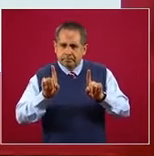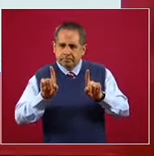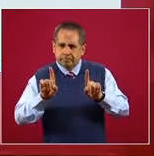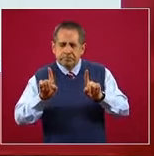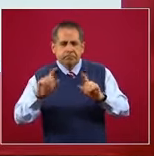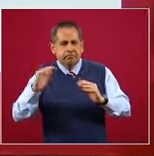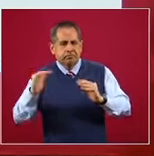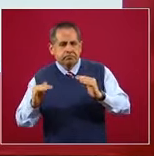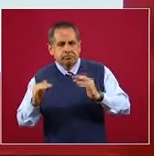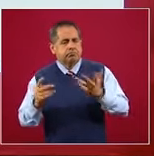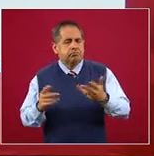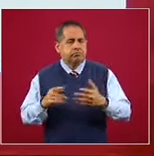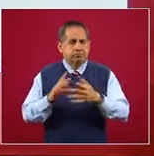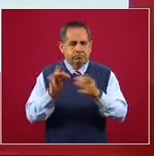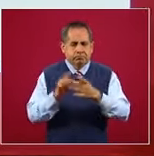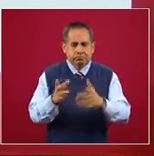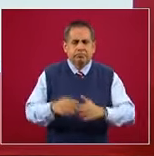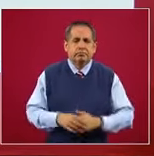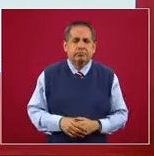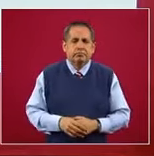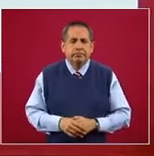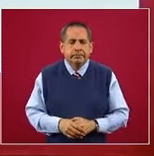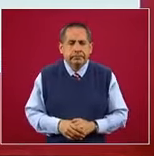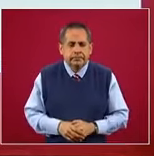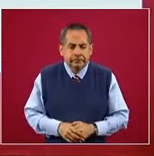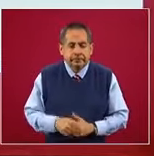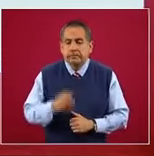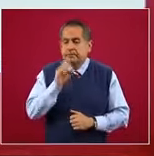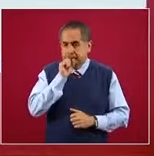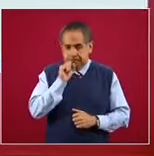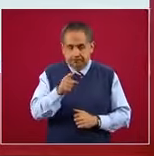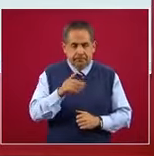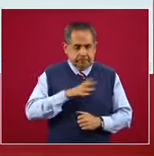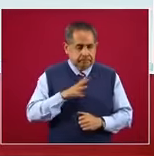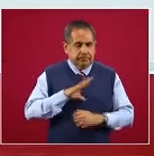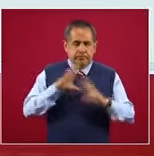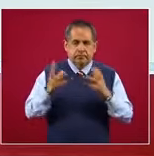en relación a los estimados. Así también se tienen